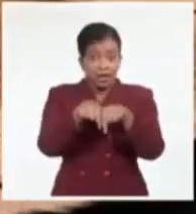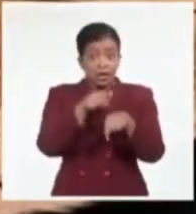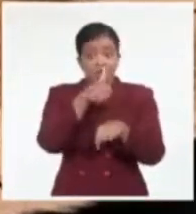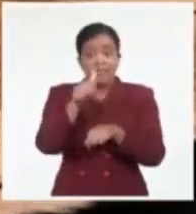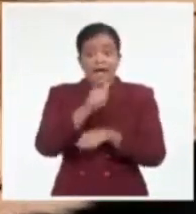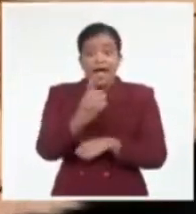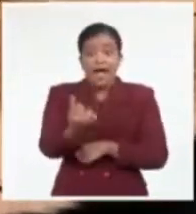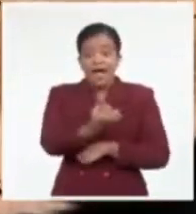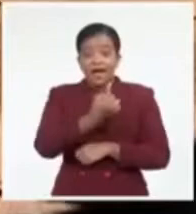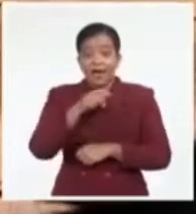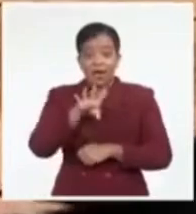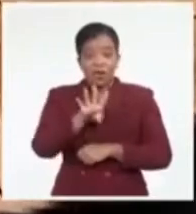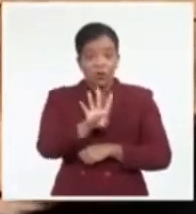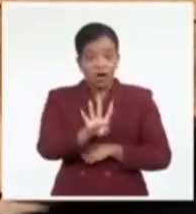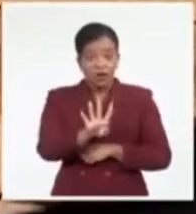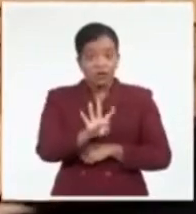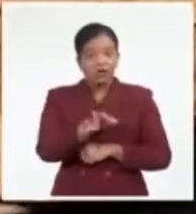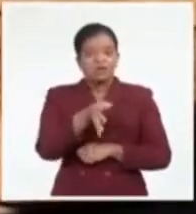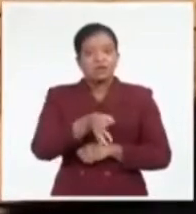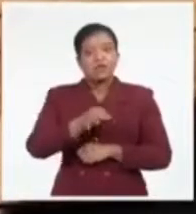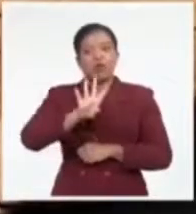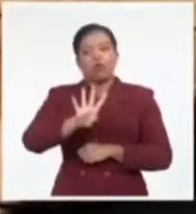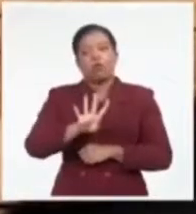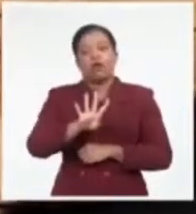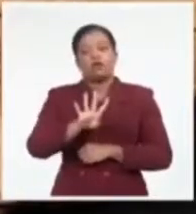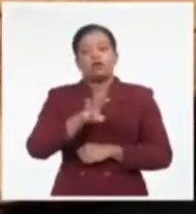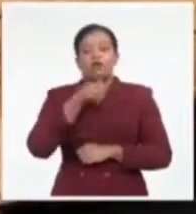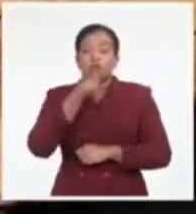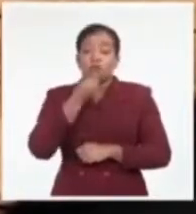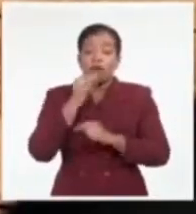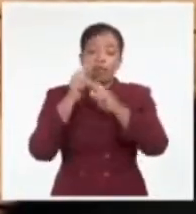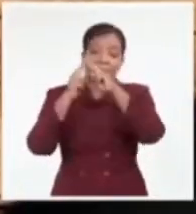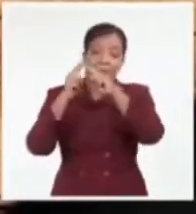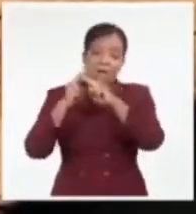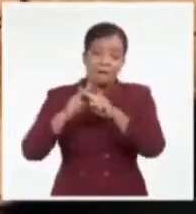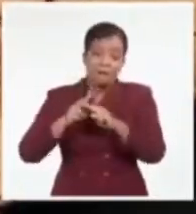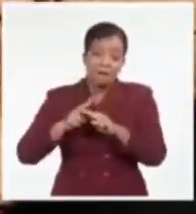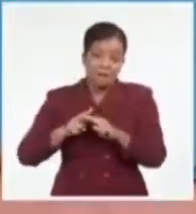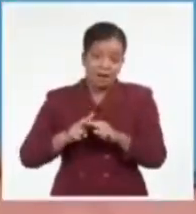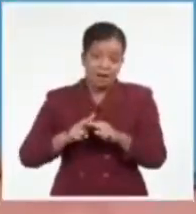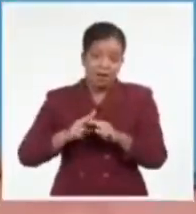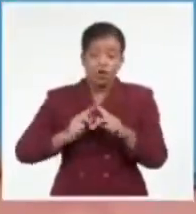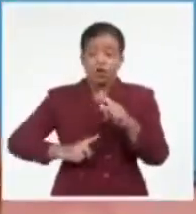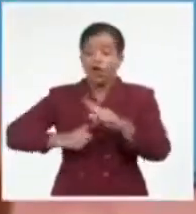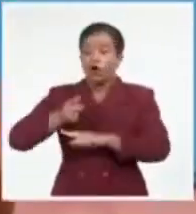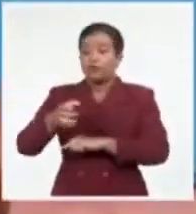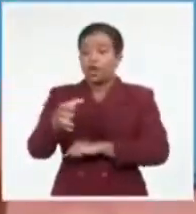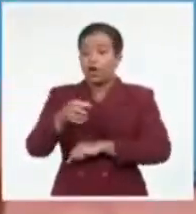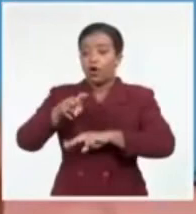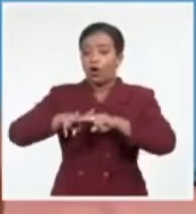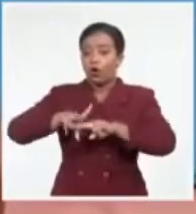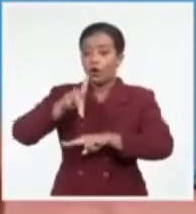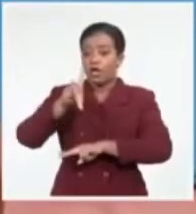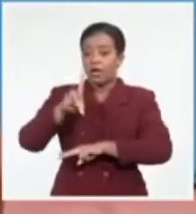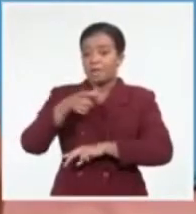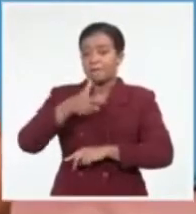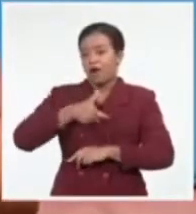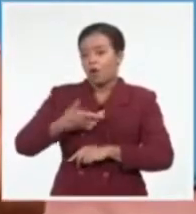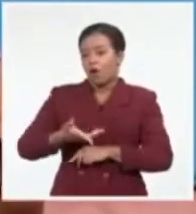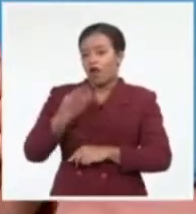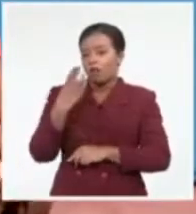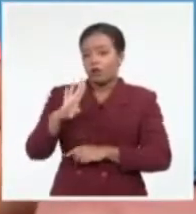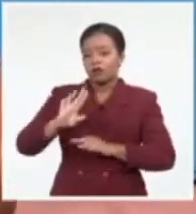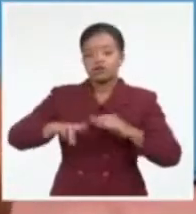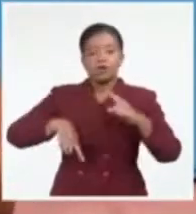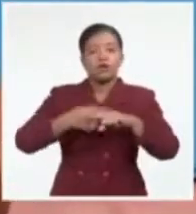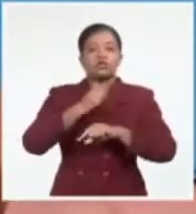4, asegura al menos el cuarto lugar y estará enfrentando al conjunto de Holguín por la medalla de bronce el próximo